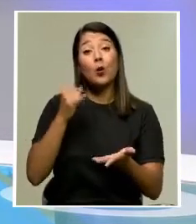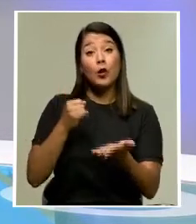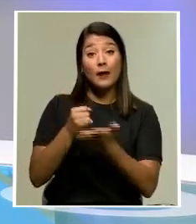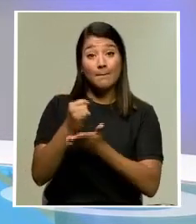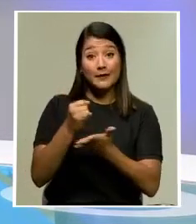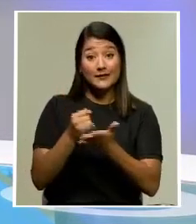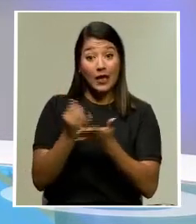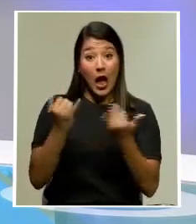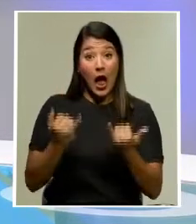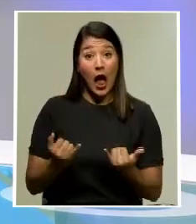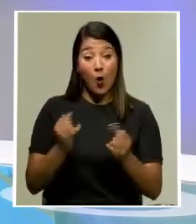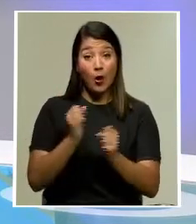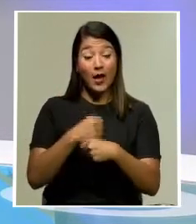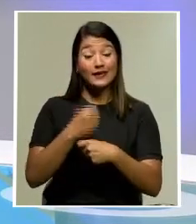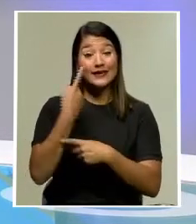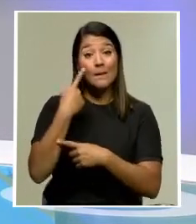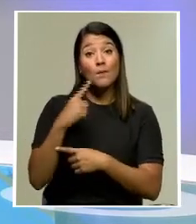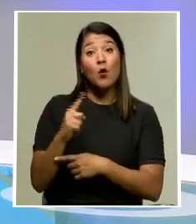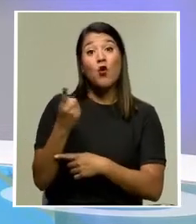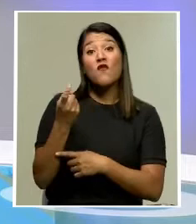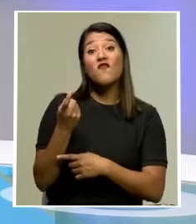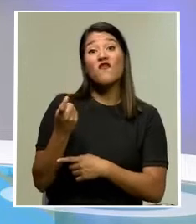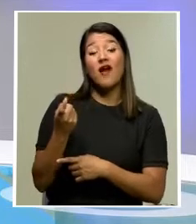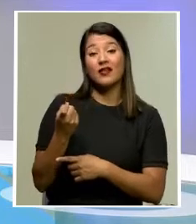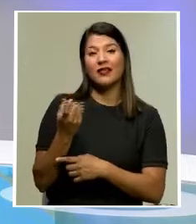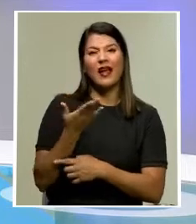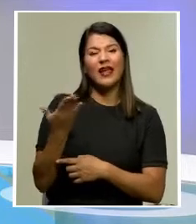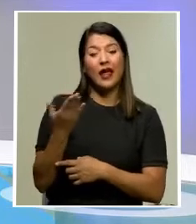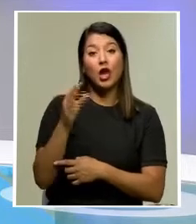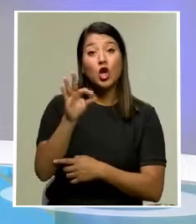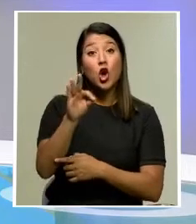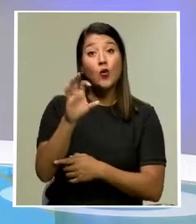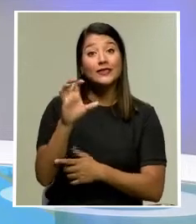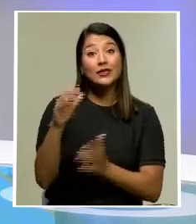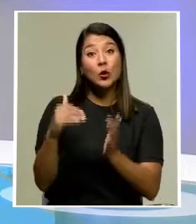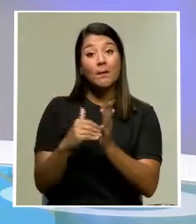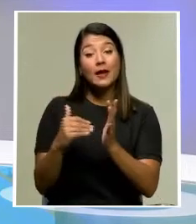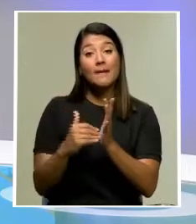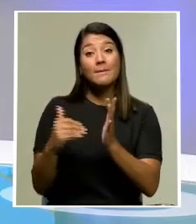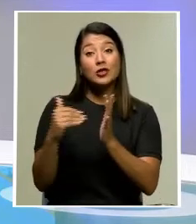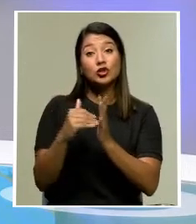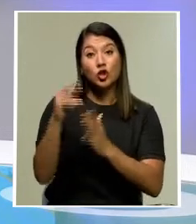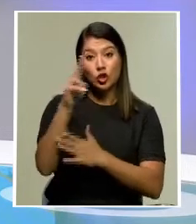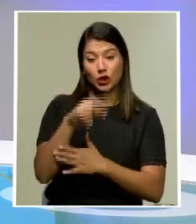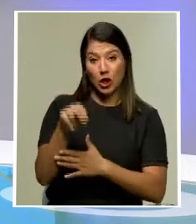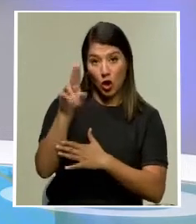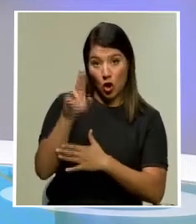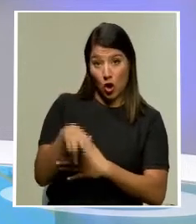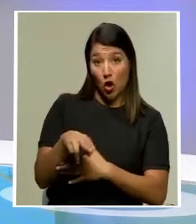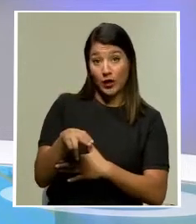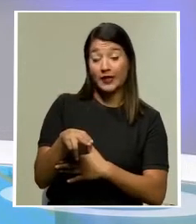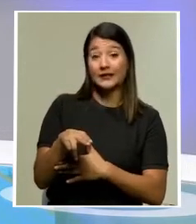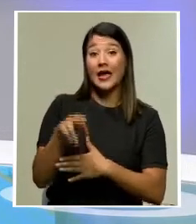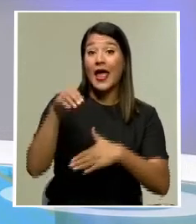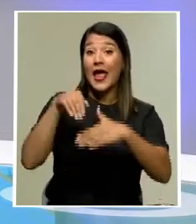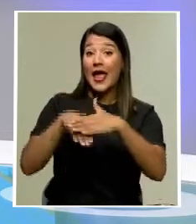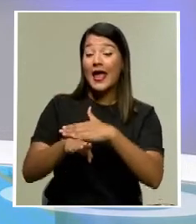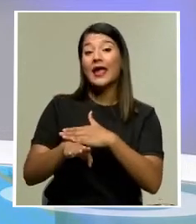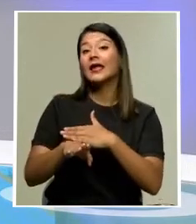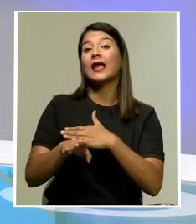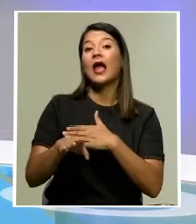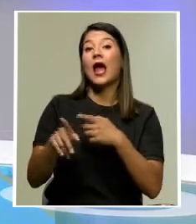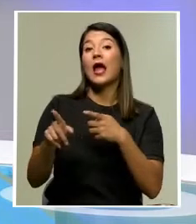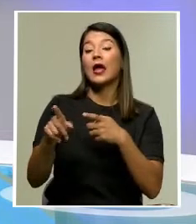se realiza por el faltante de 900.000 millones de colones que dejó la administración de Luis Guillermo